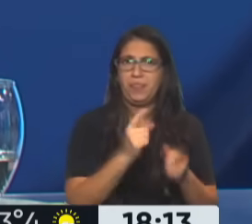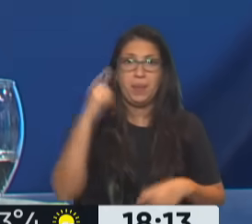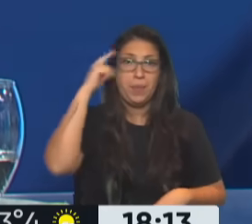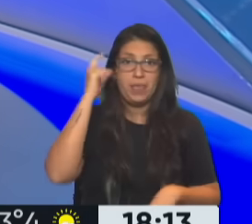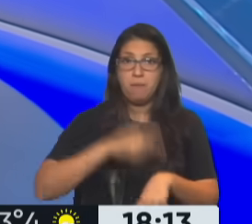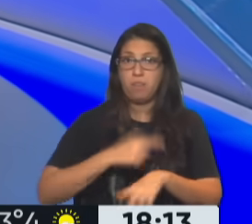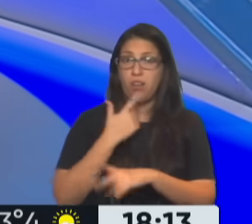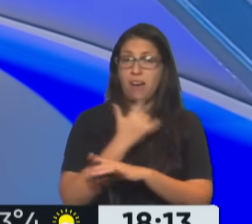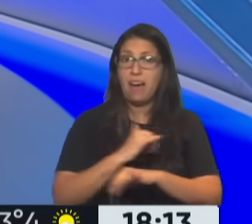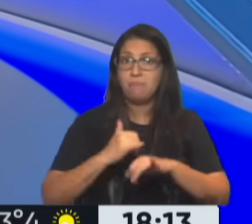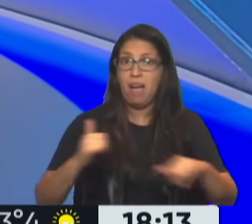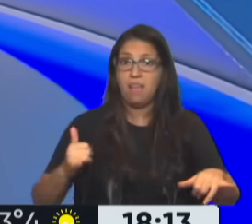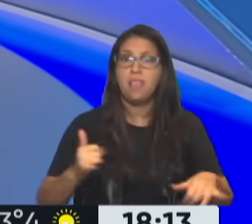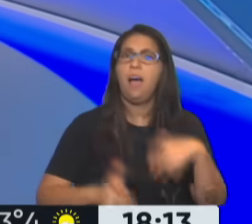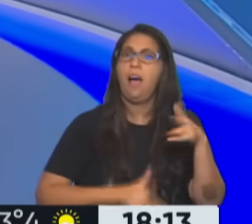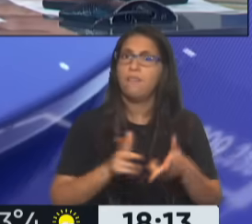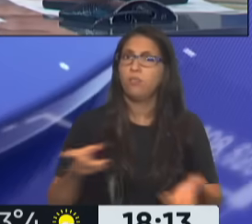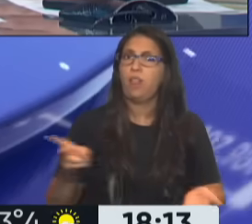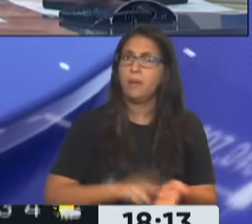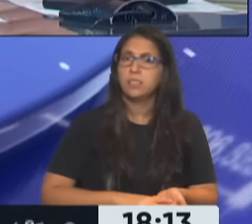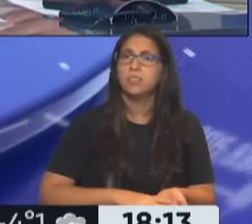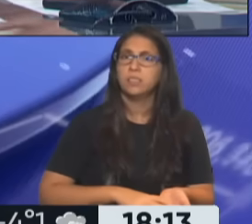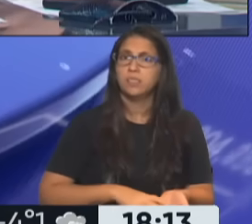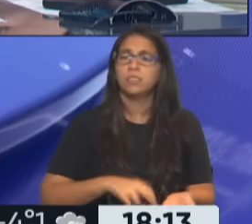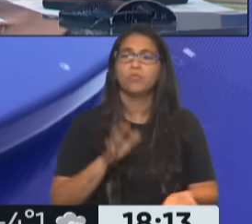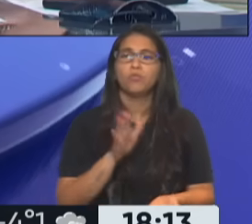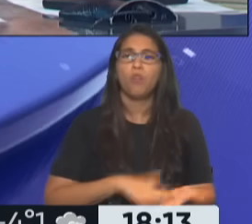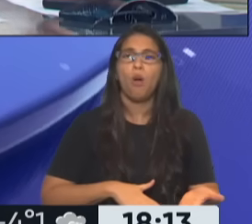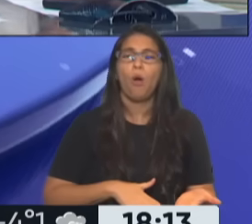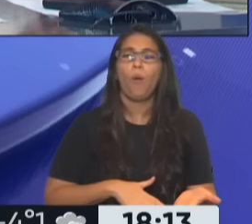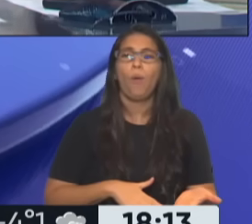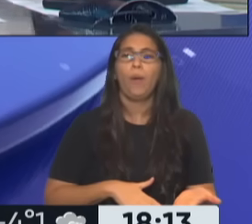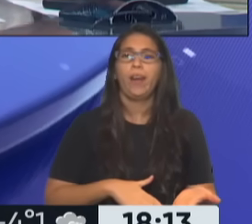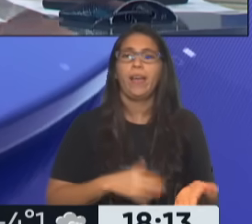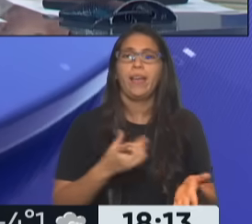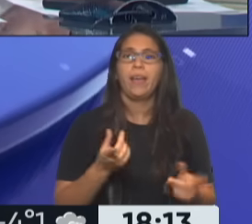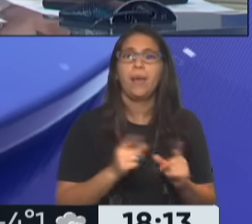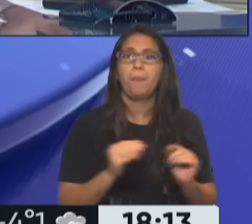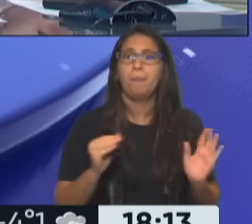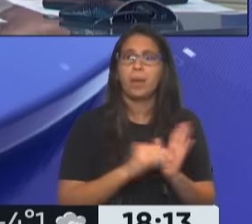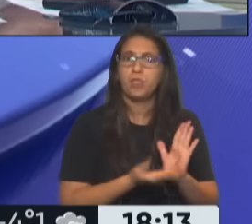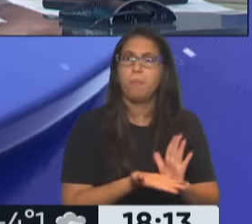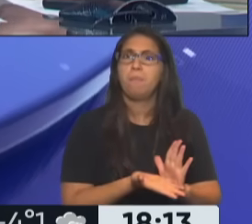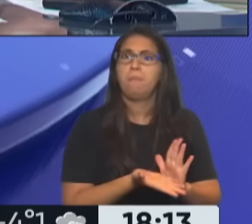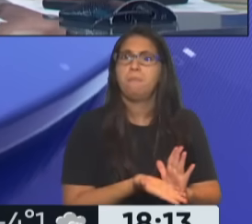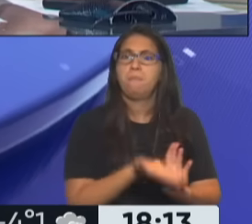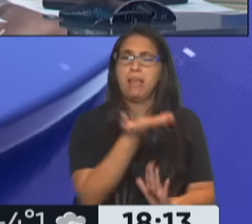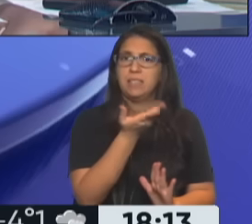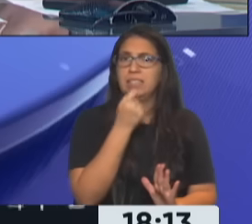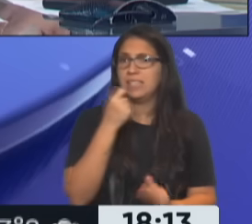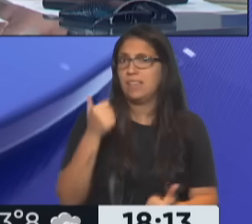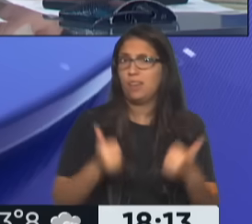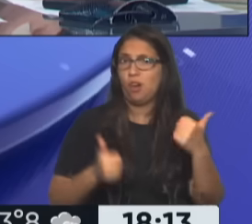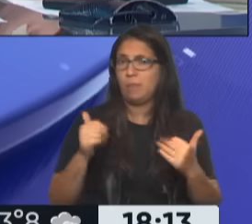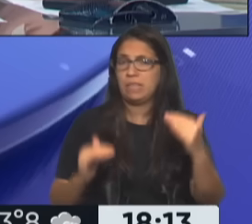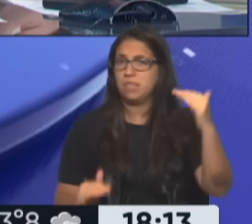campaña volvió a hablar de la posibilidad de ir digamos, a que los aranceles aún sean mayores si se sigue